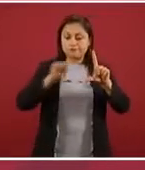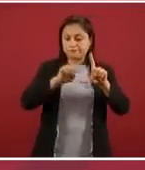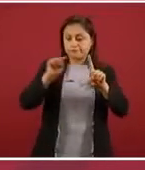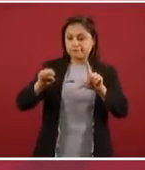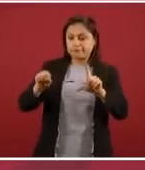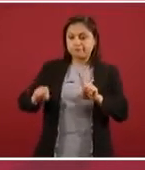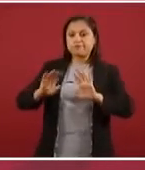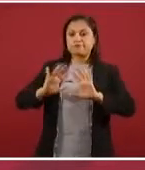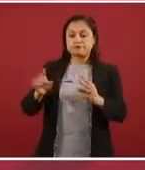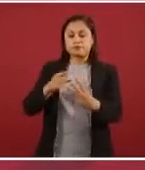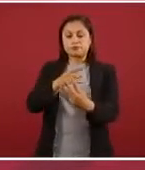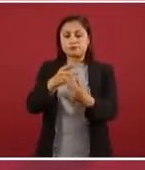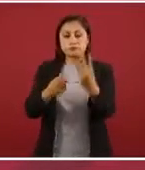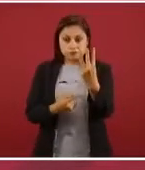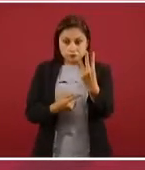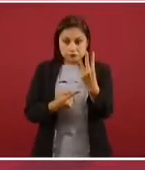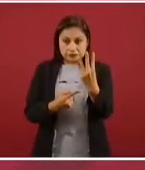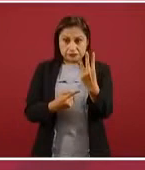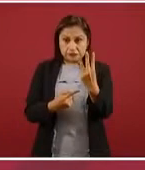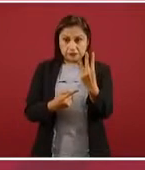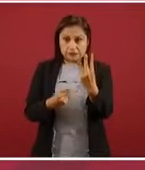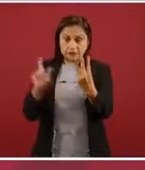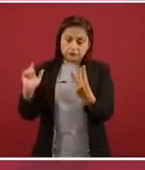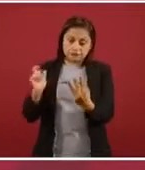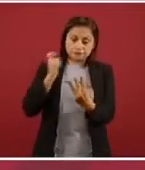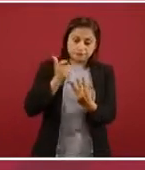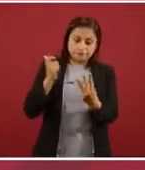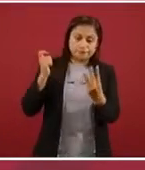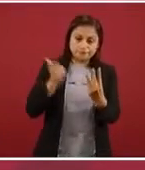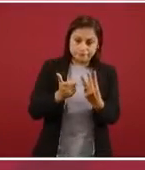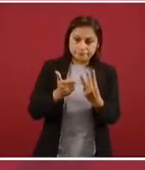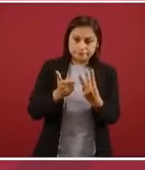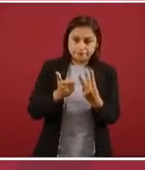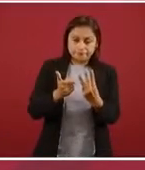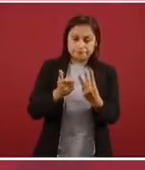propósito. Las tres cosas se cumplieron,